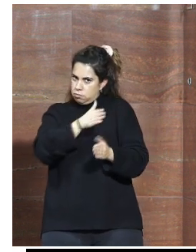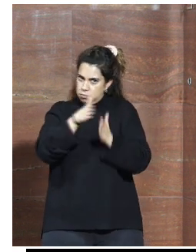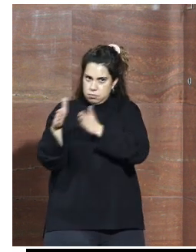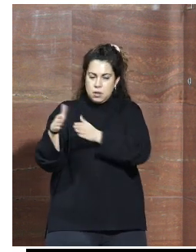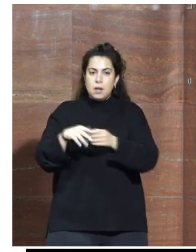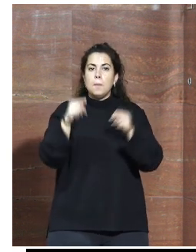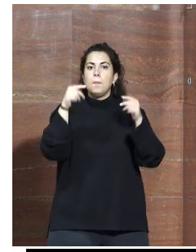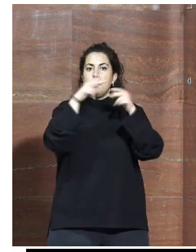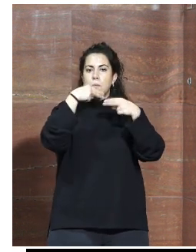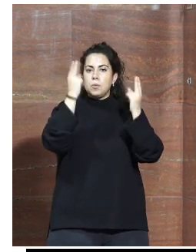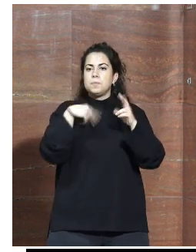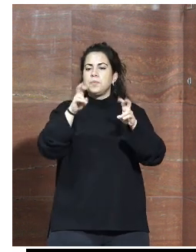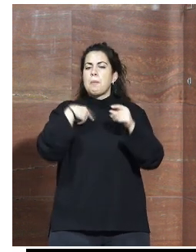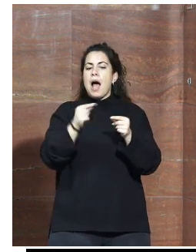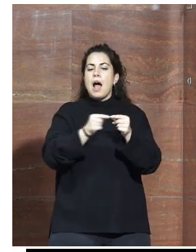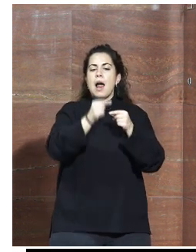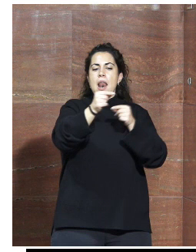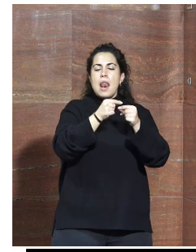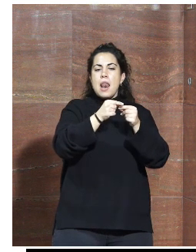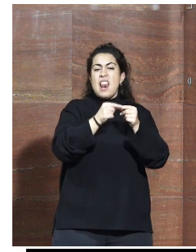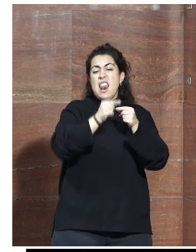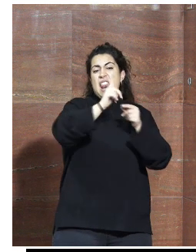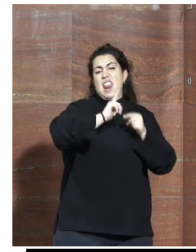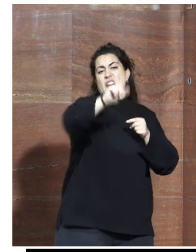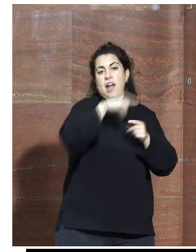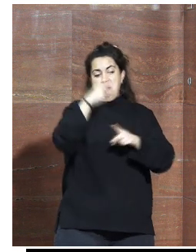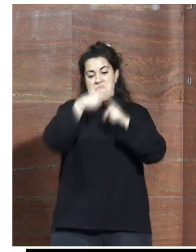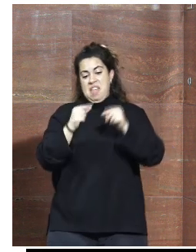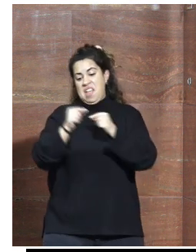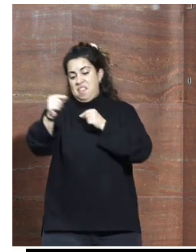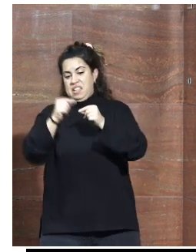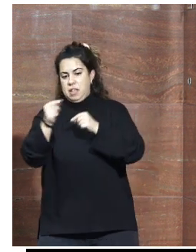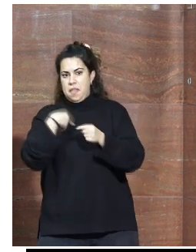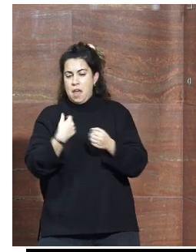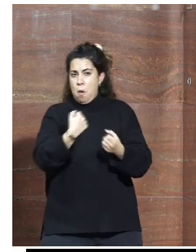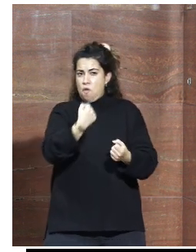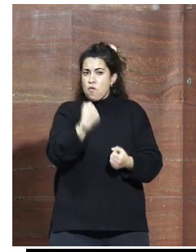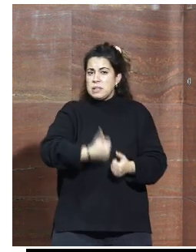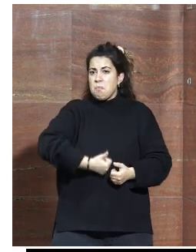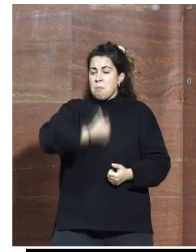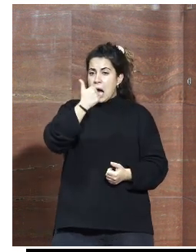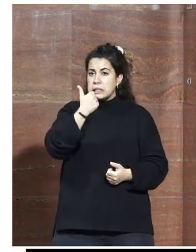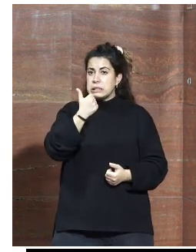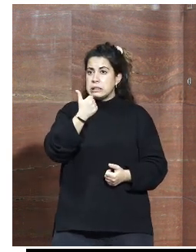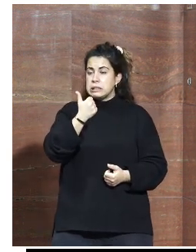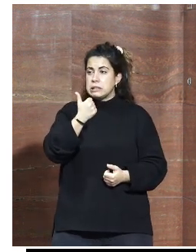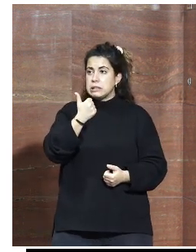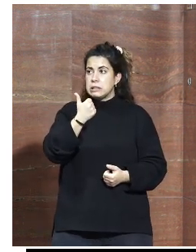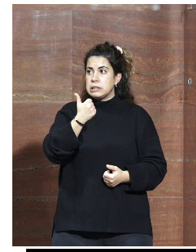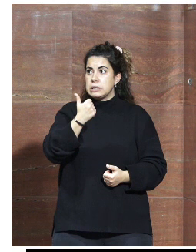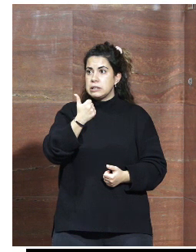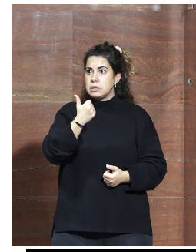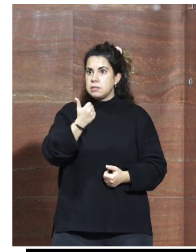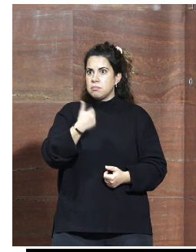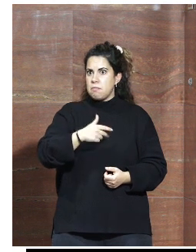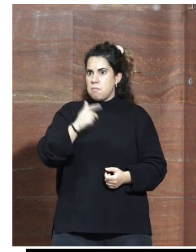empezar por larga y media distancia. El más potente, digamos, de todos los, y sobre todo